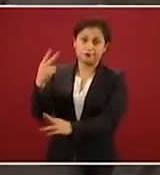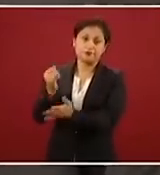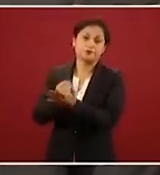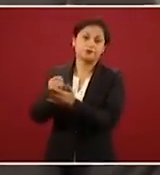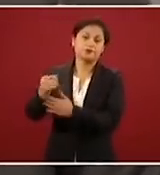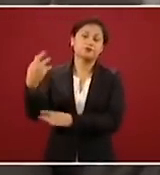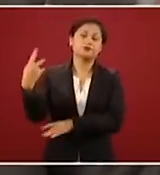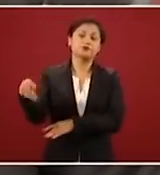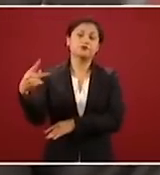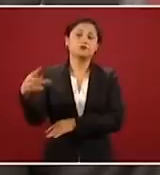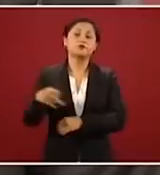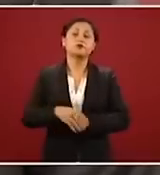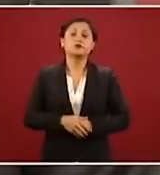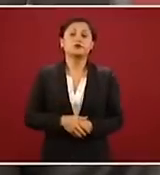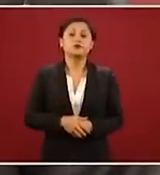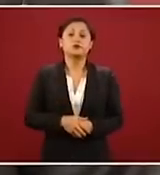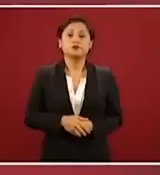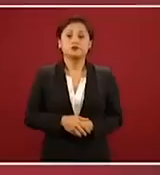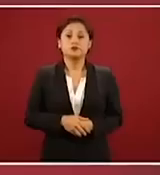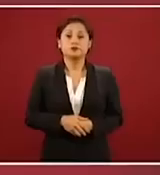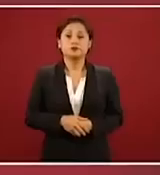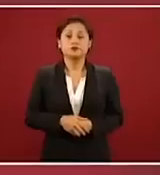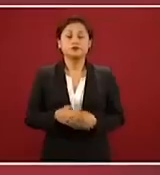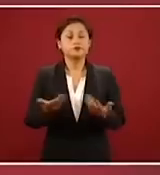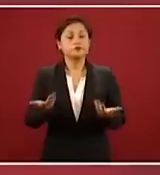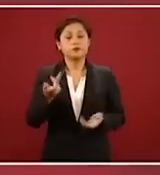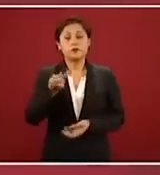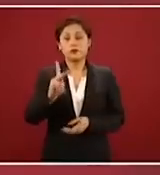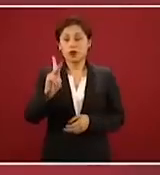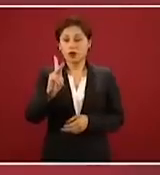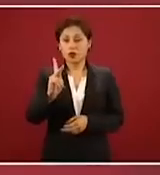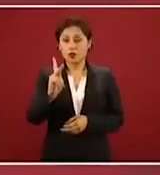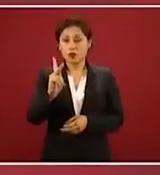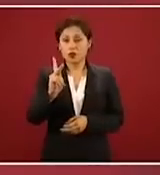y lo que queremos es más que nada agradecer